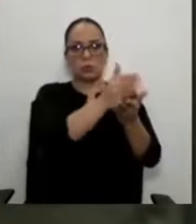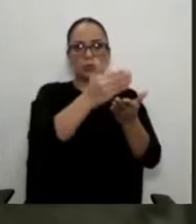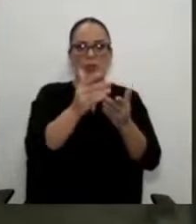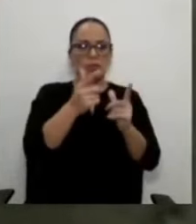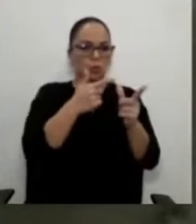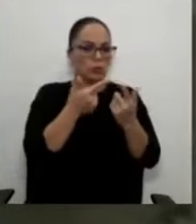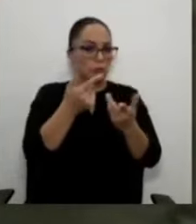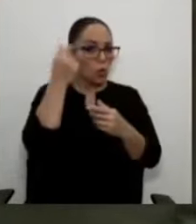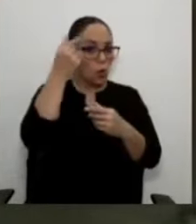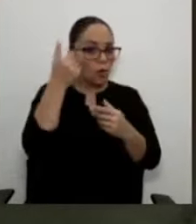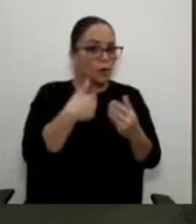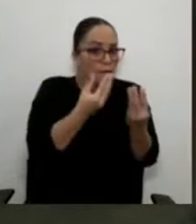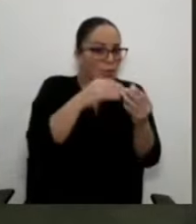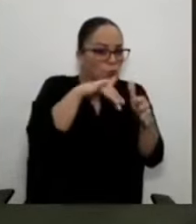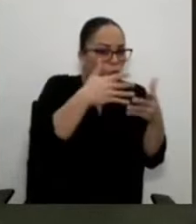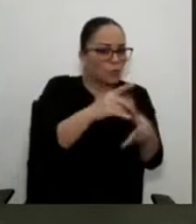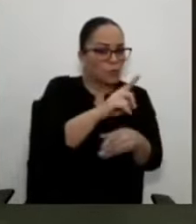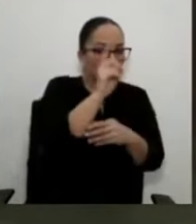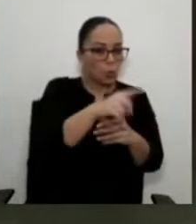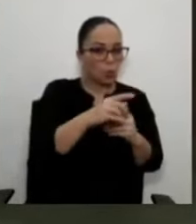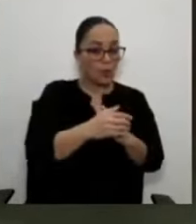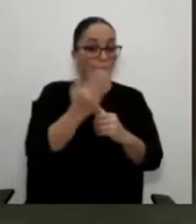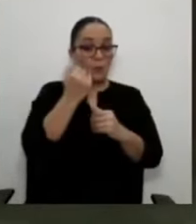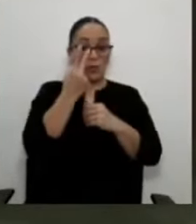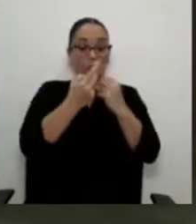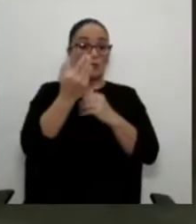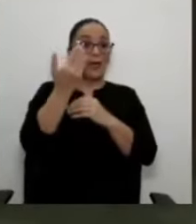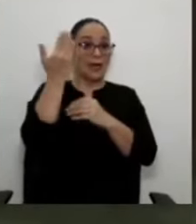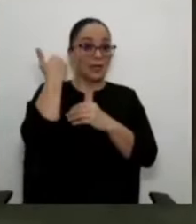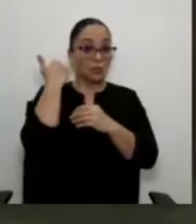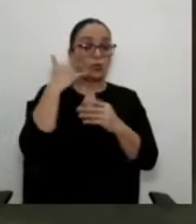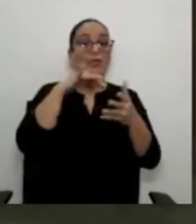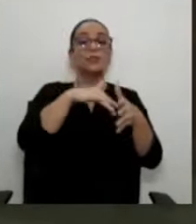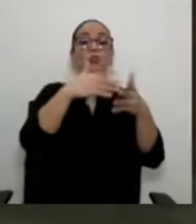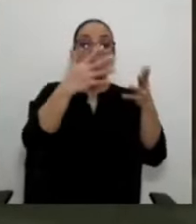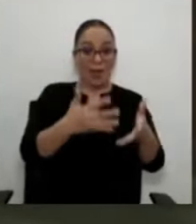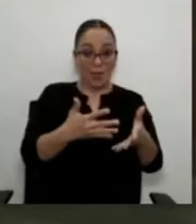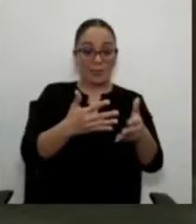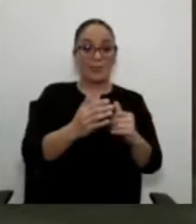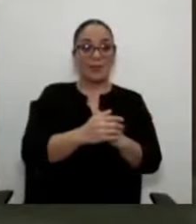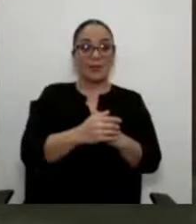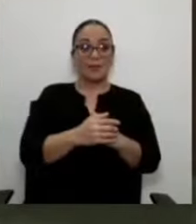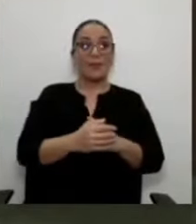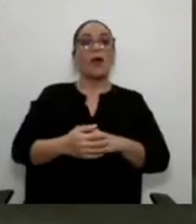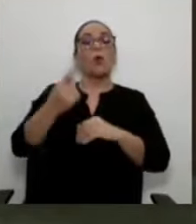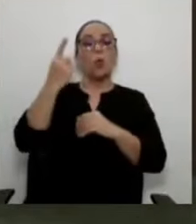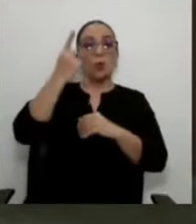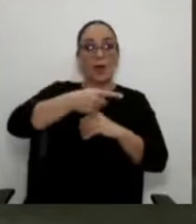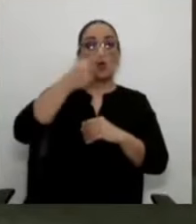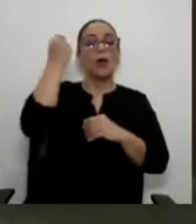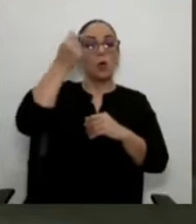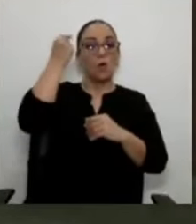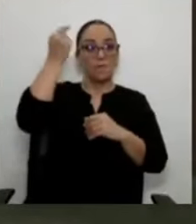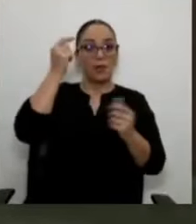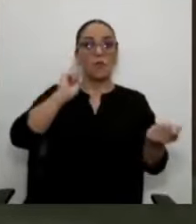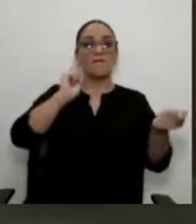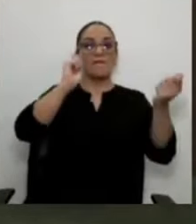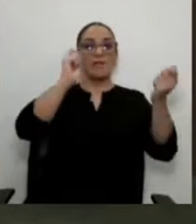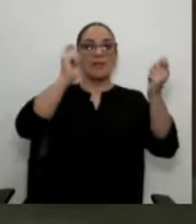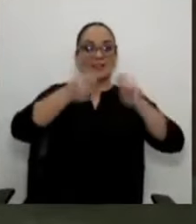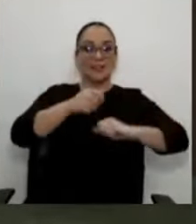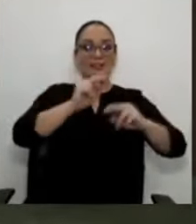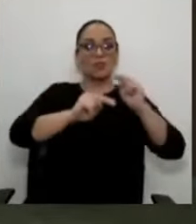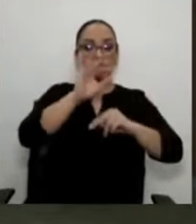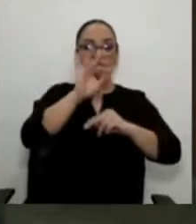el gobierno a los estudiantes? Porque hace 2 años fueron los estudiantes los que obligaron al gobierno a revertir cómo iba la negociación del